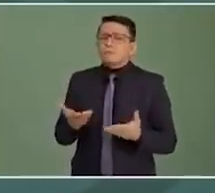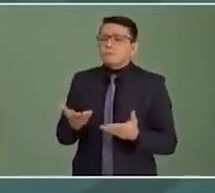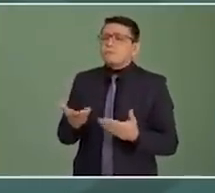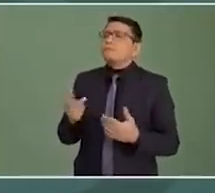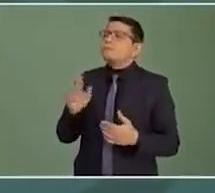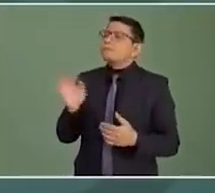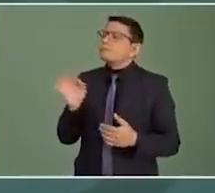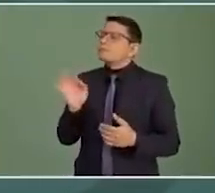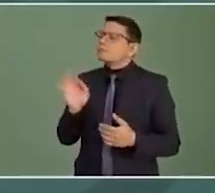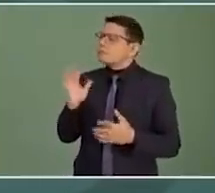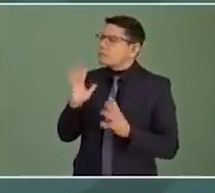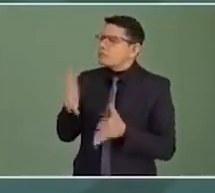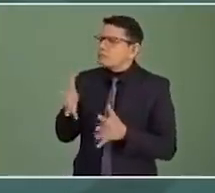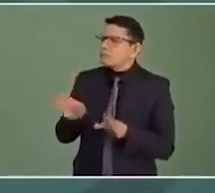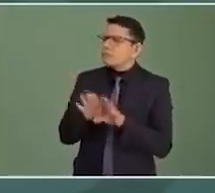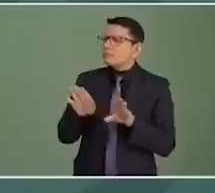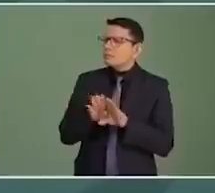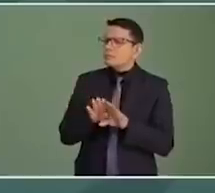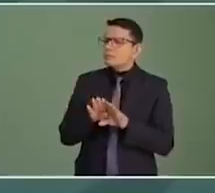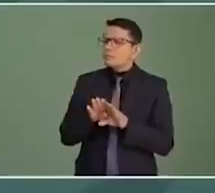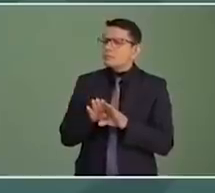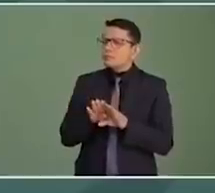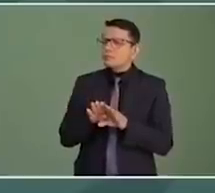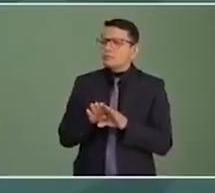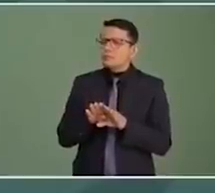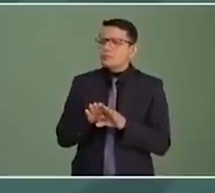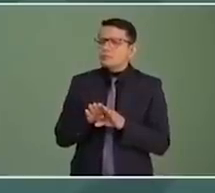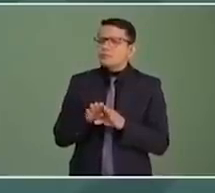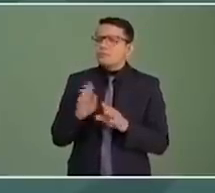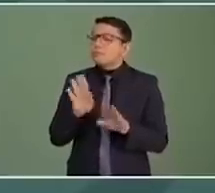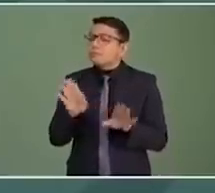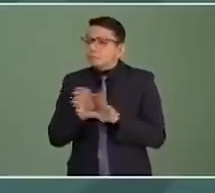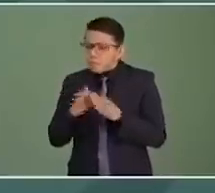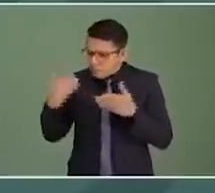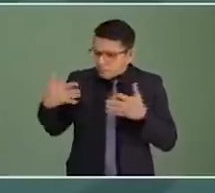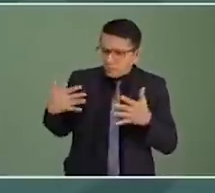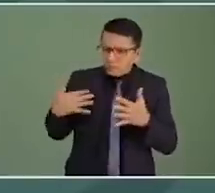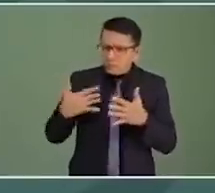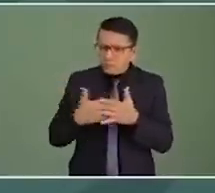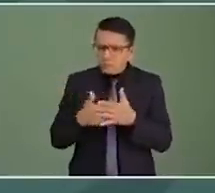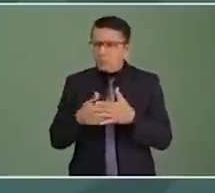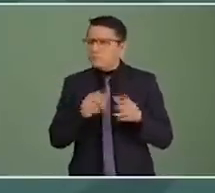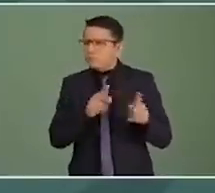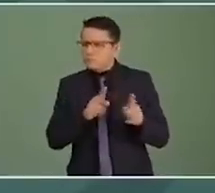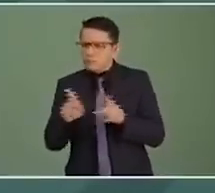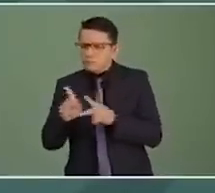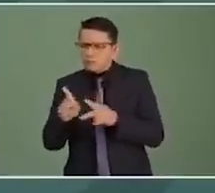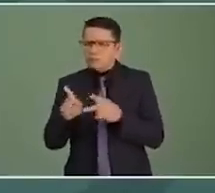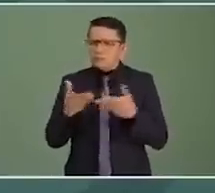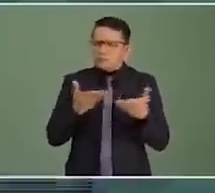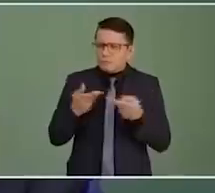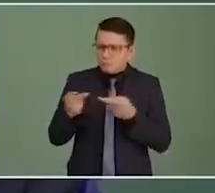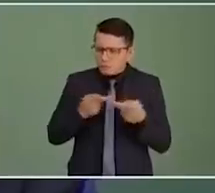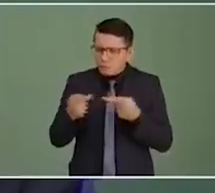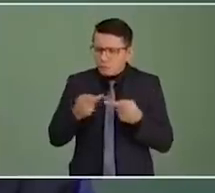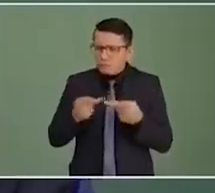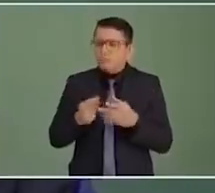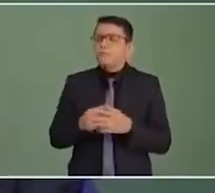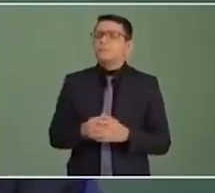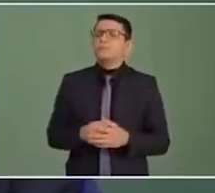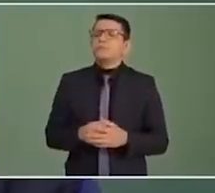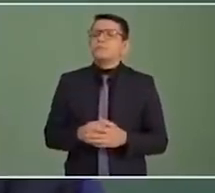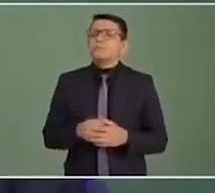así como se inició el plan en contra del wash y col